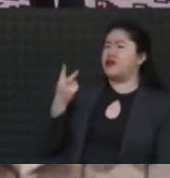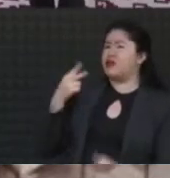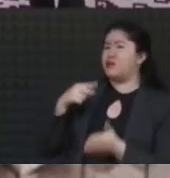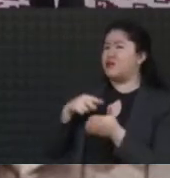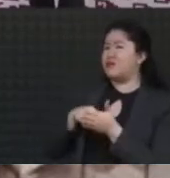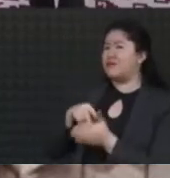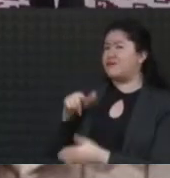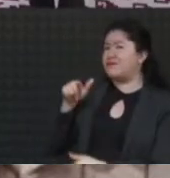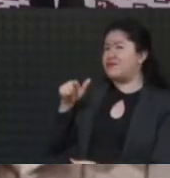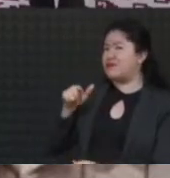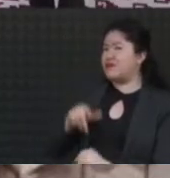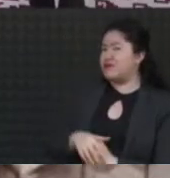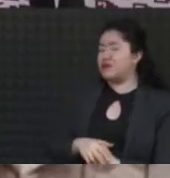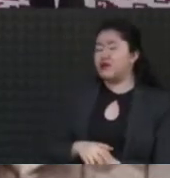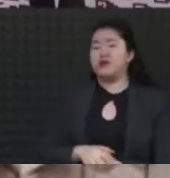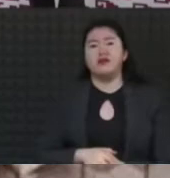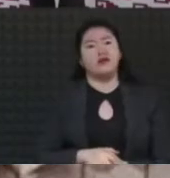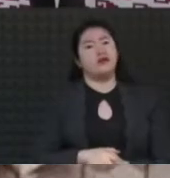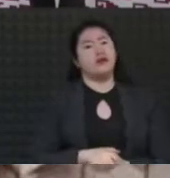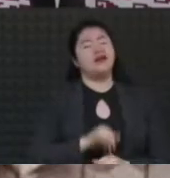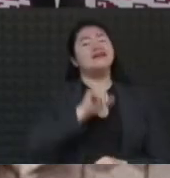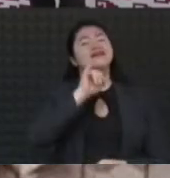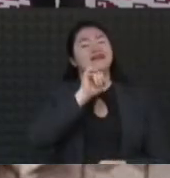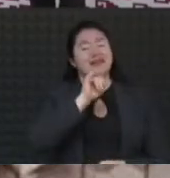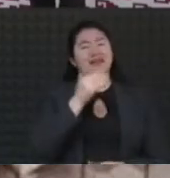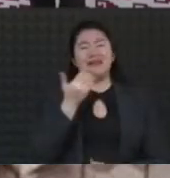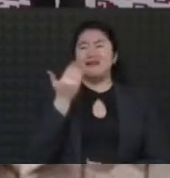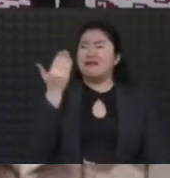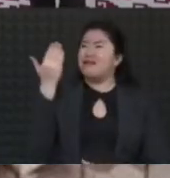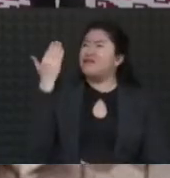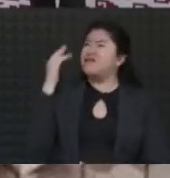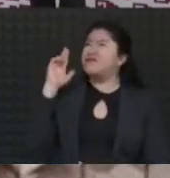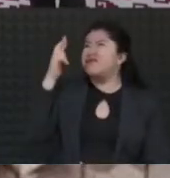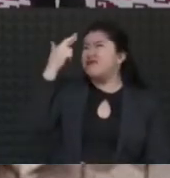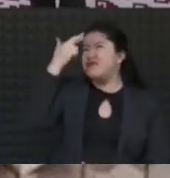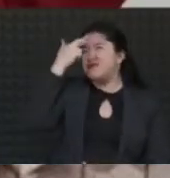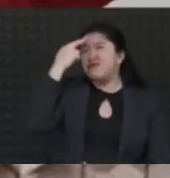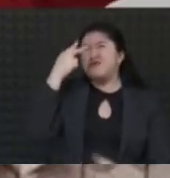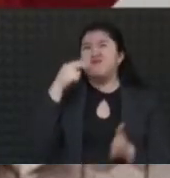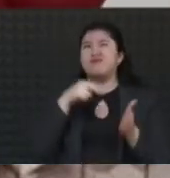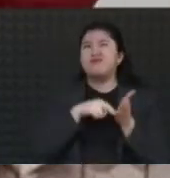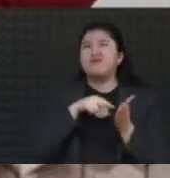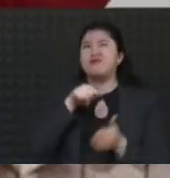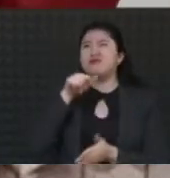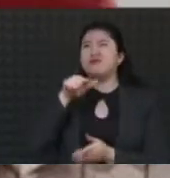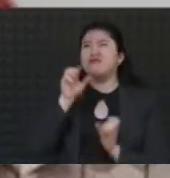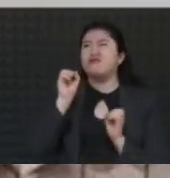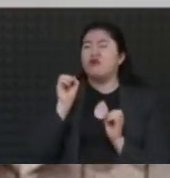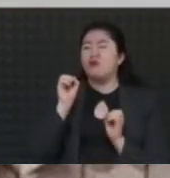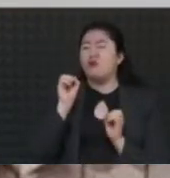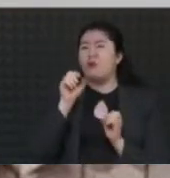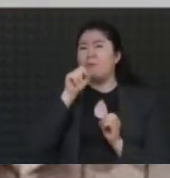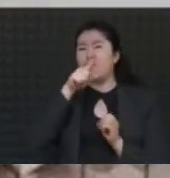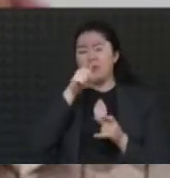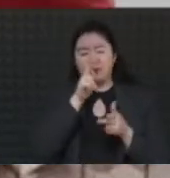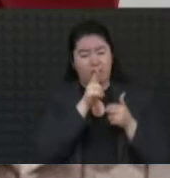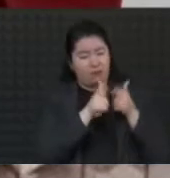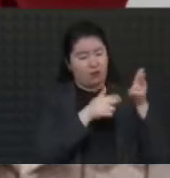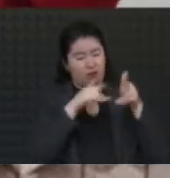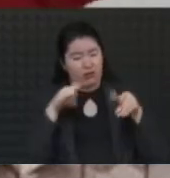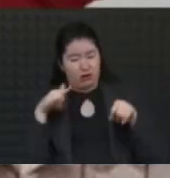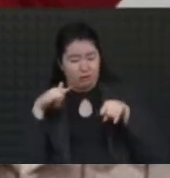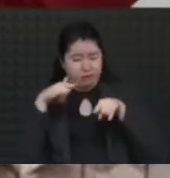17? Sí, en algún momento, no sé si es del 17 o por el paso de la máquina,